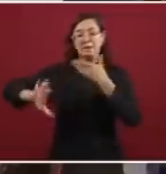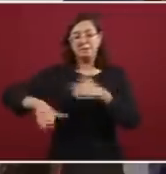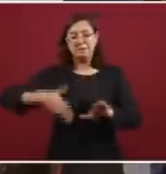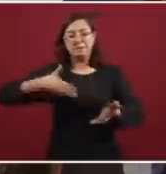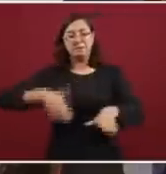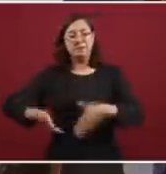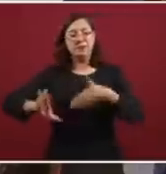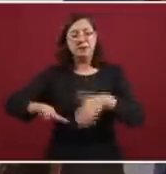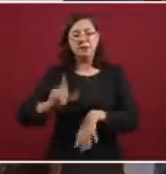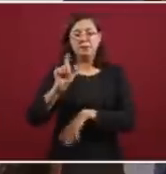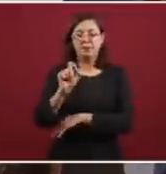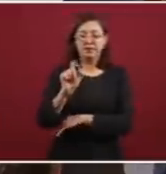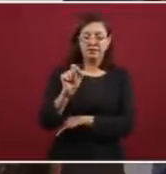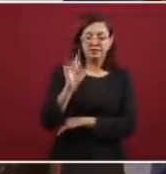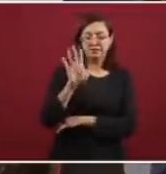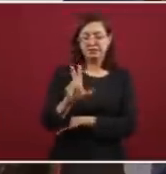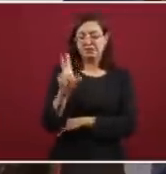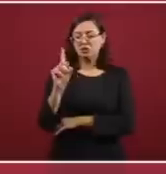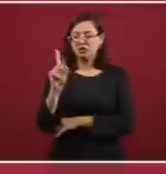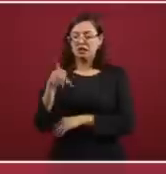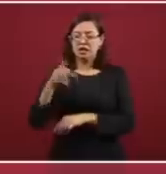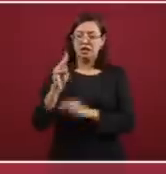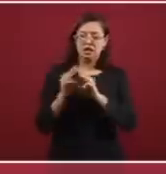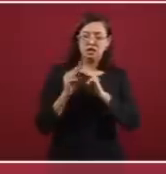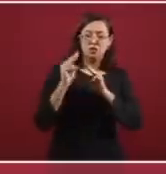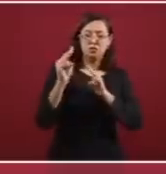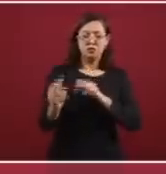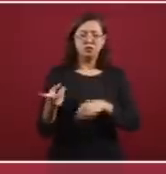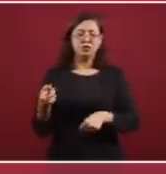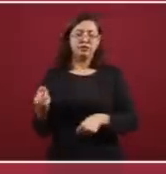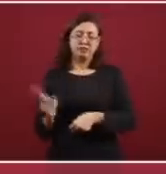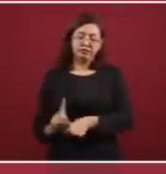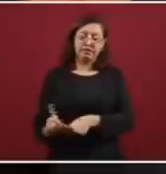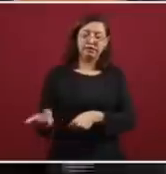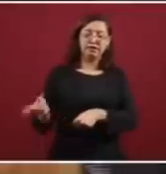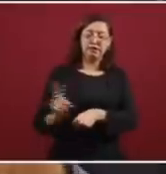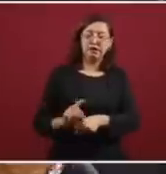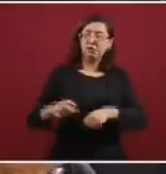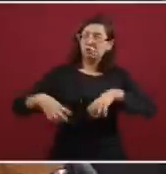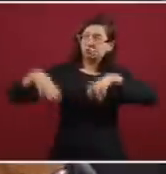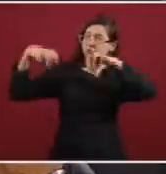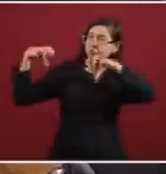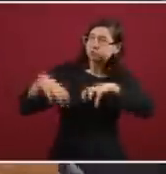25, 30 kilómetros diarios con lluvia,